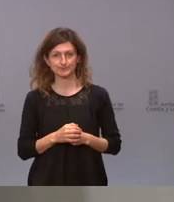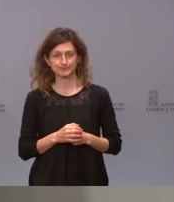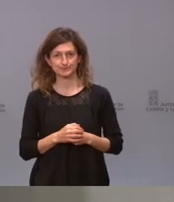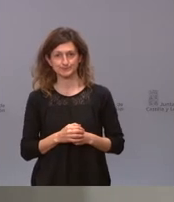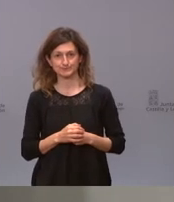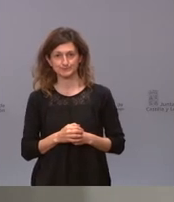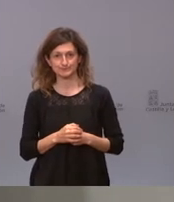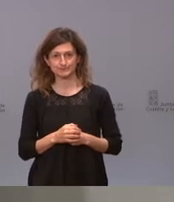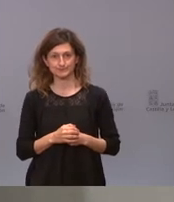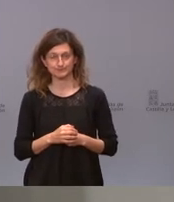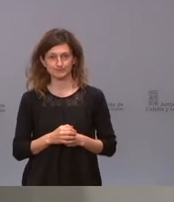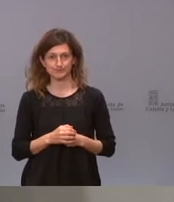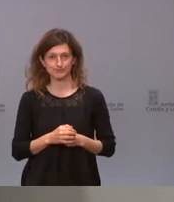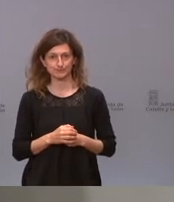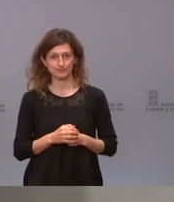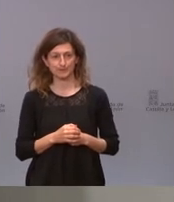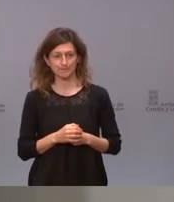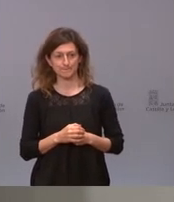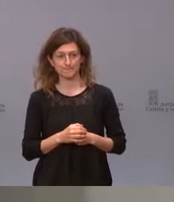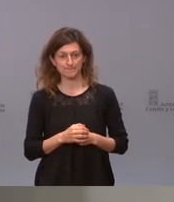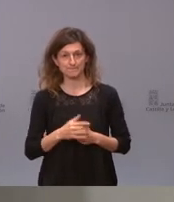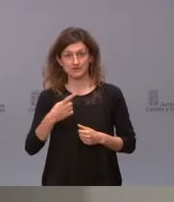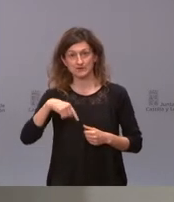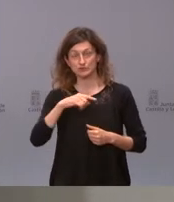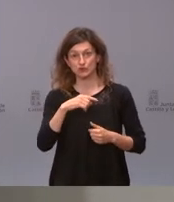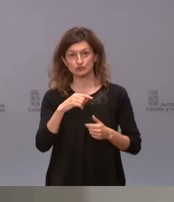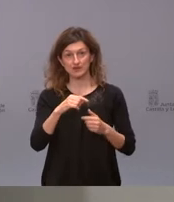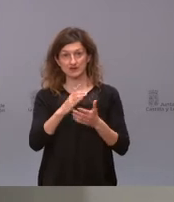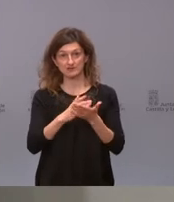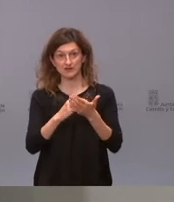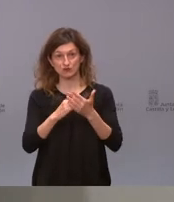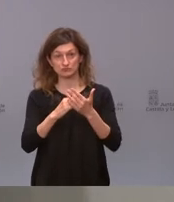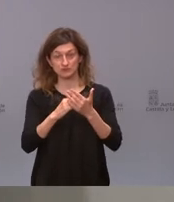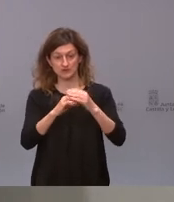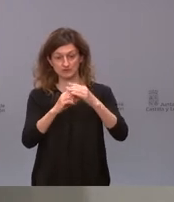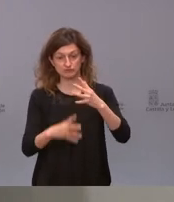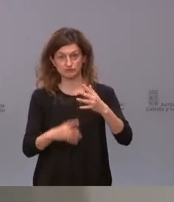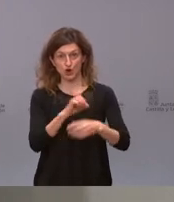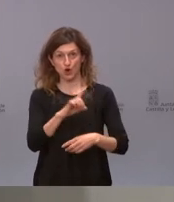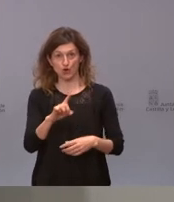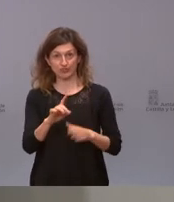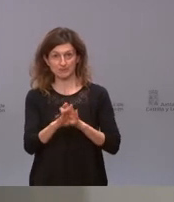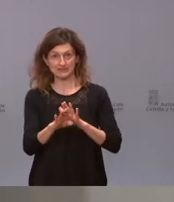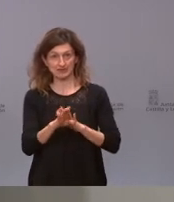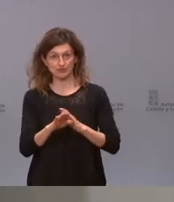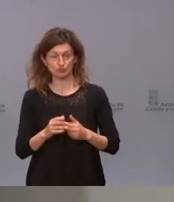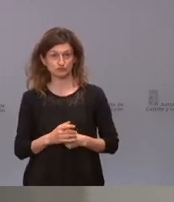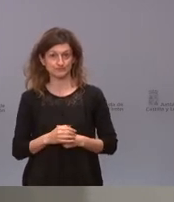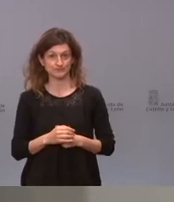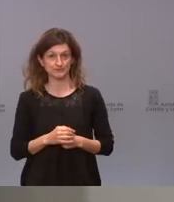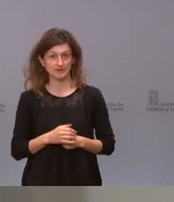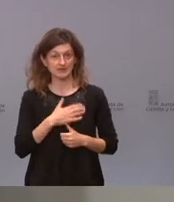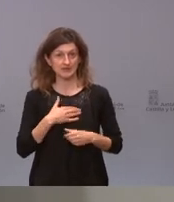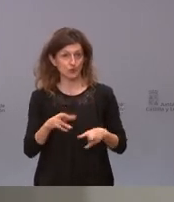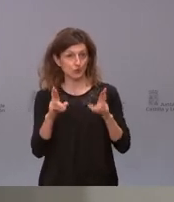que que estamos entre las 11 que estamos por debajo de la media y nos mantenemos así entonces yo quiero